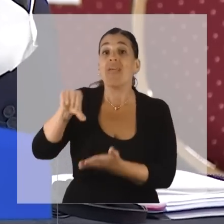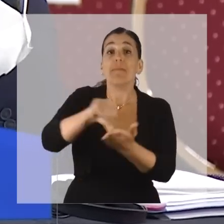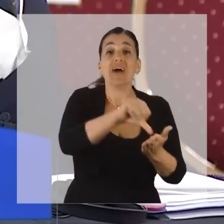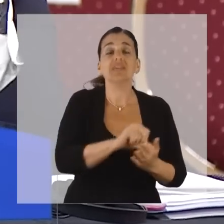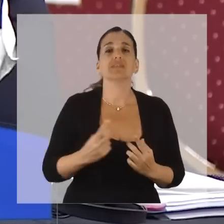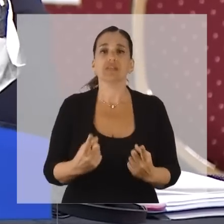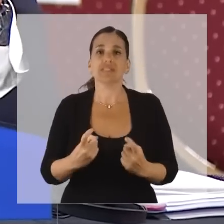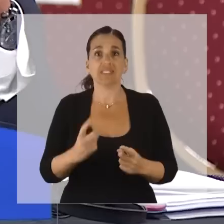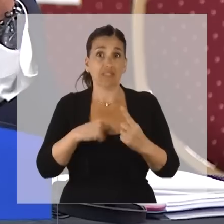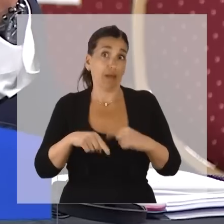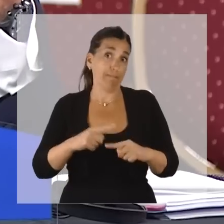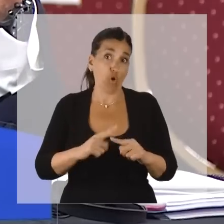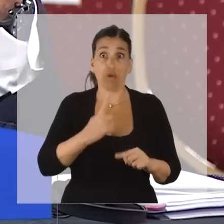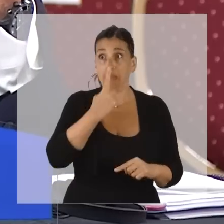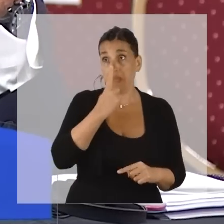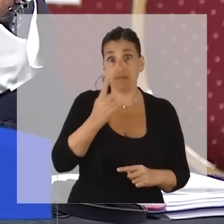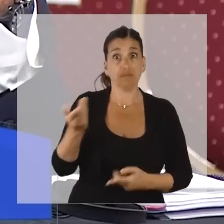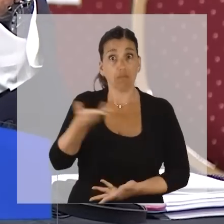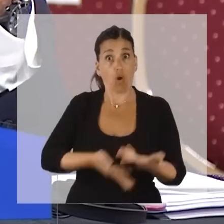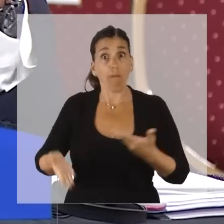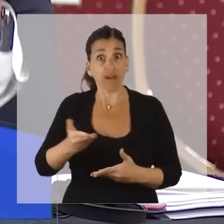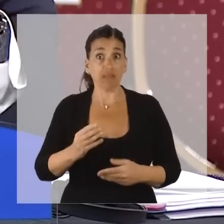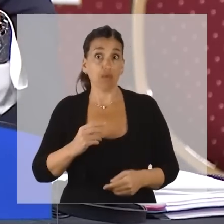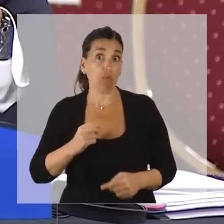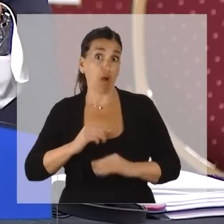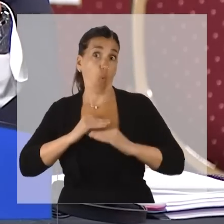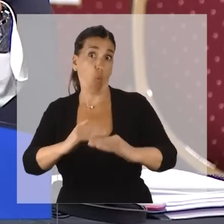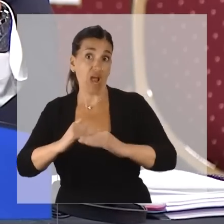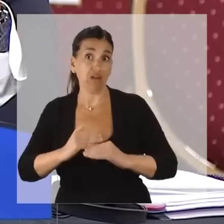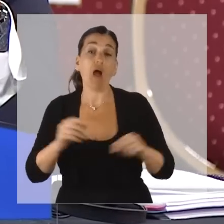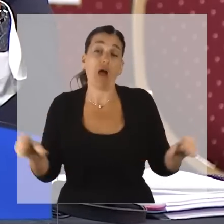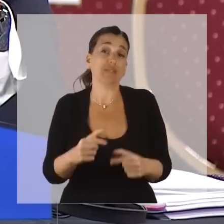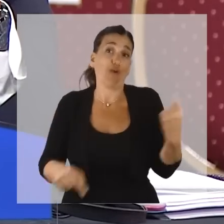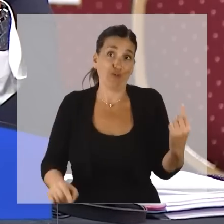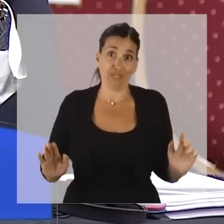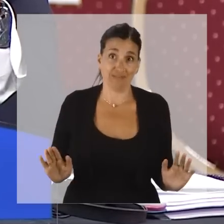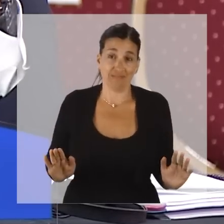a los intereses compartidos tomar acciones